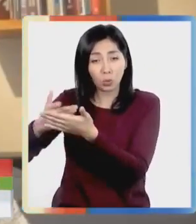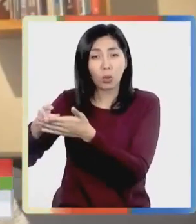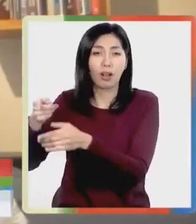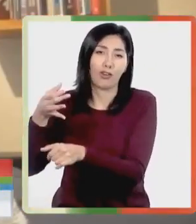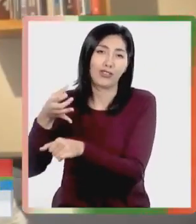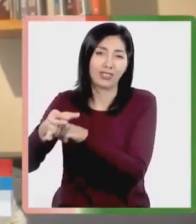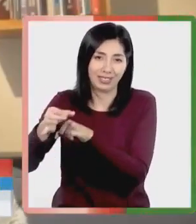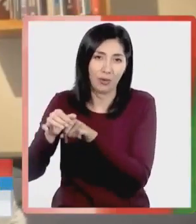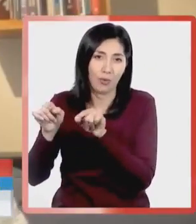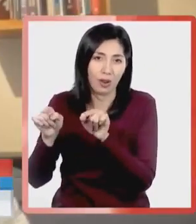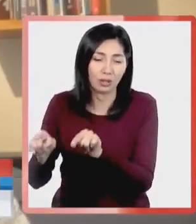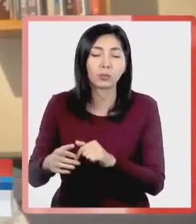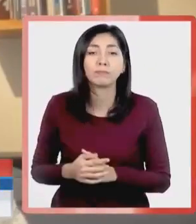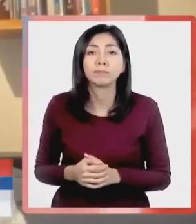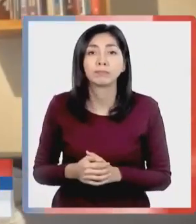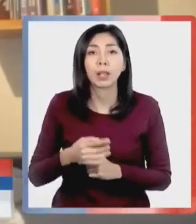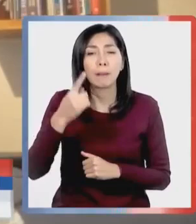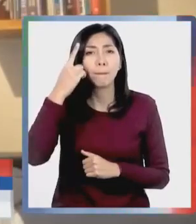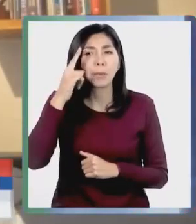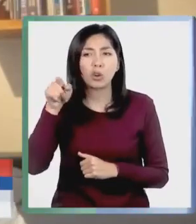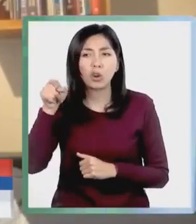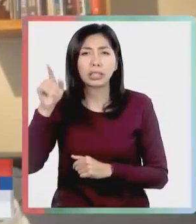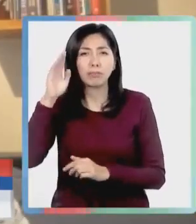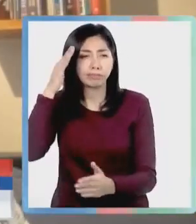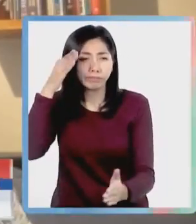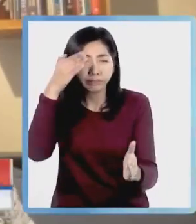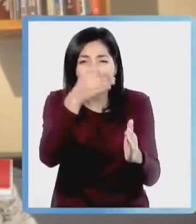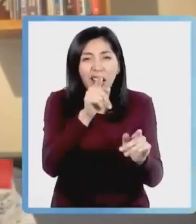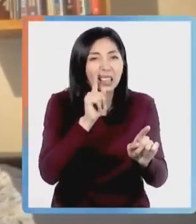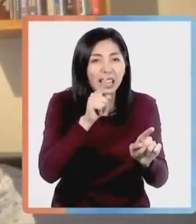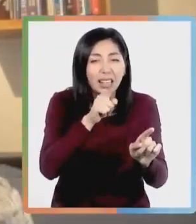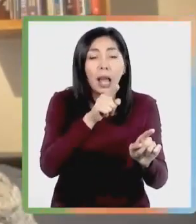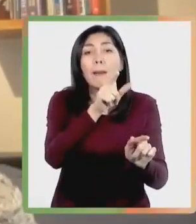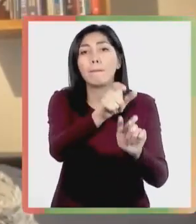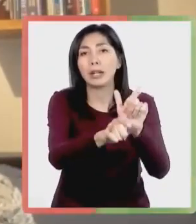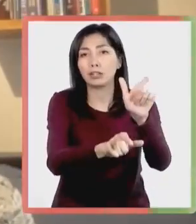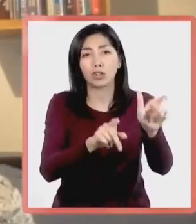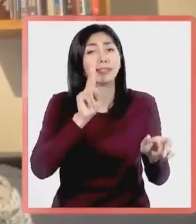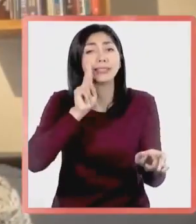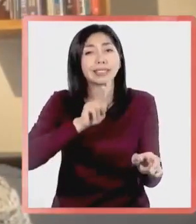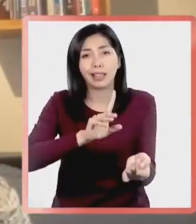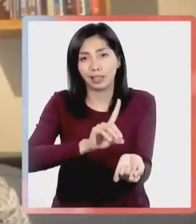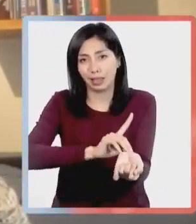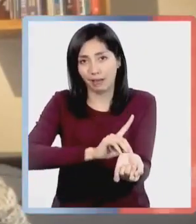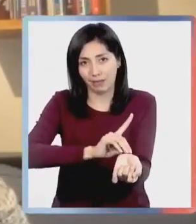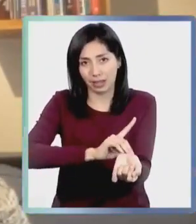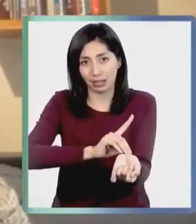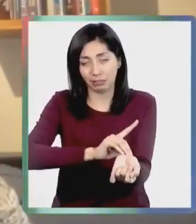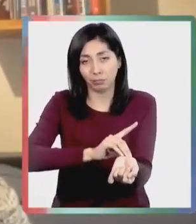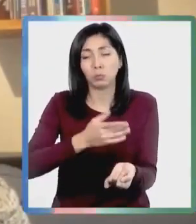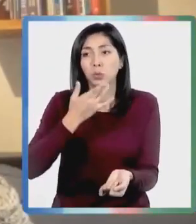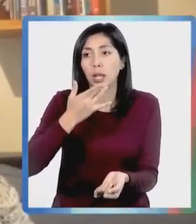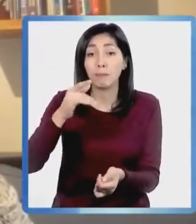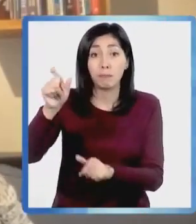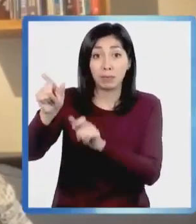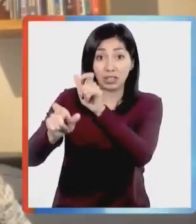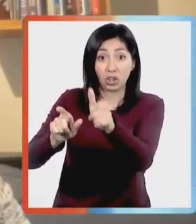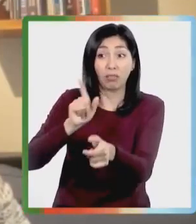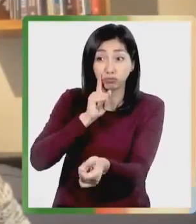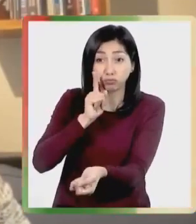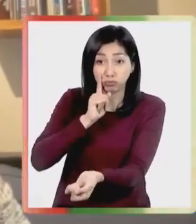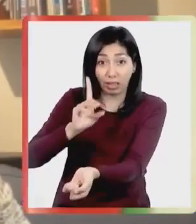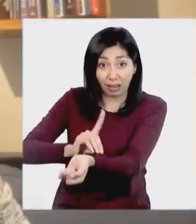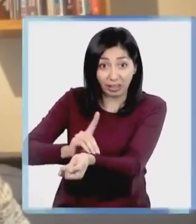Salud. Pero eso está fundamentalmente dirigido a las personas que no tienen diabetes, porque las personas